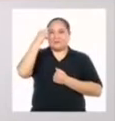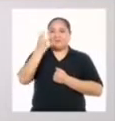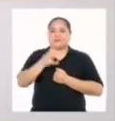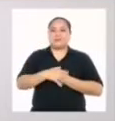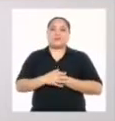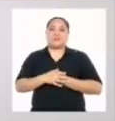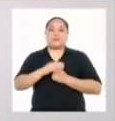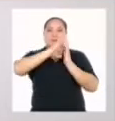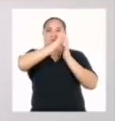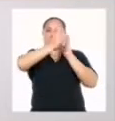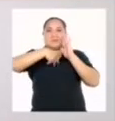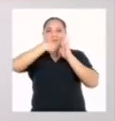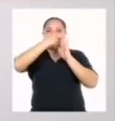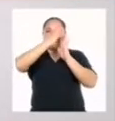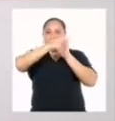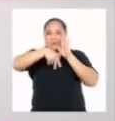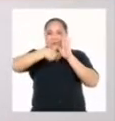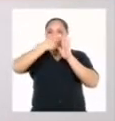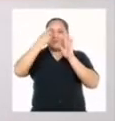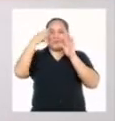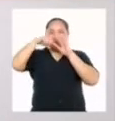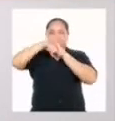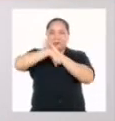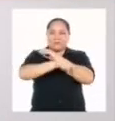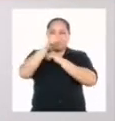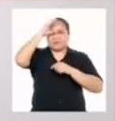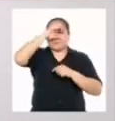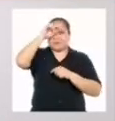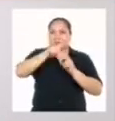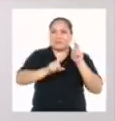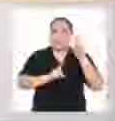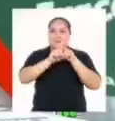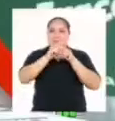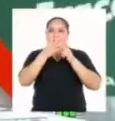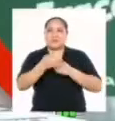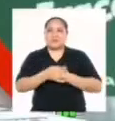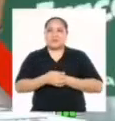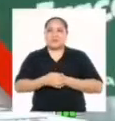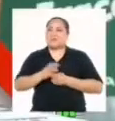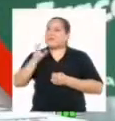te parece si la giramos y profundizamos en el concepto que salga?